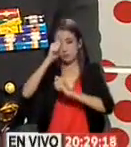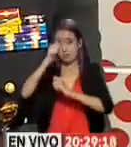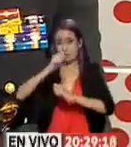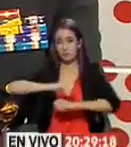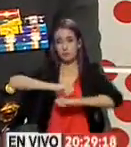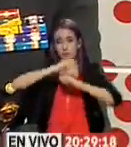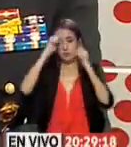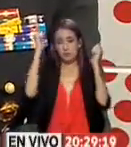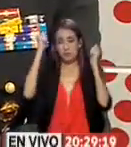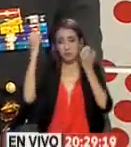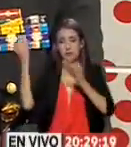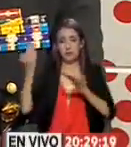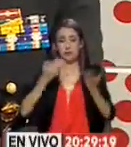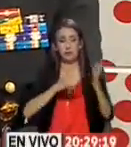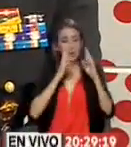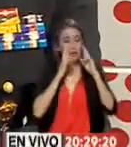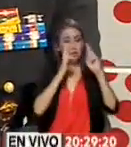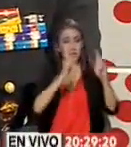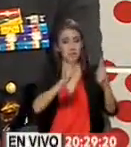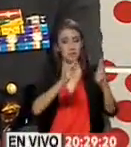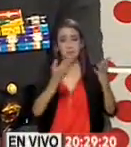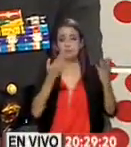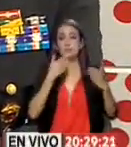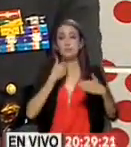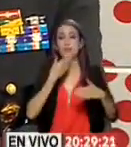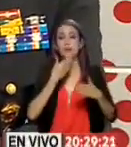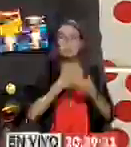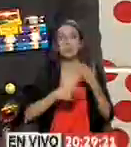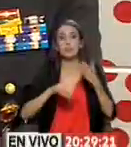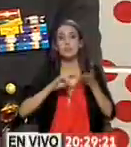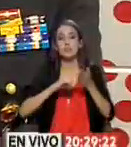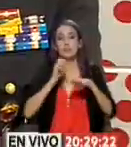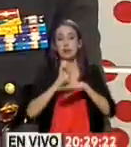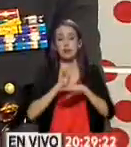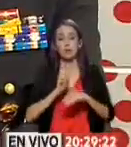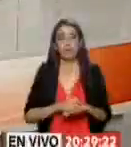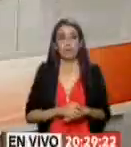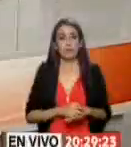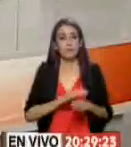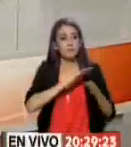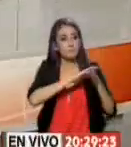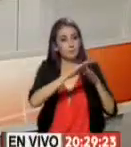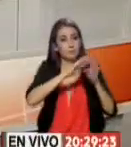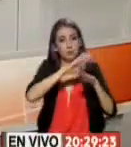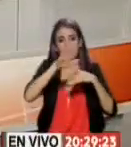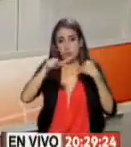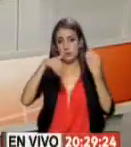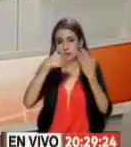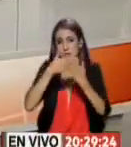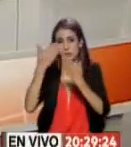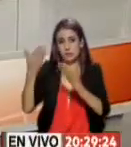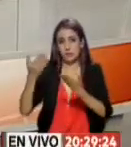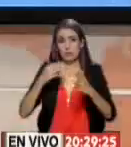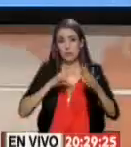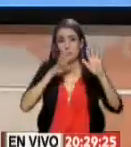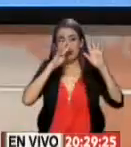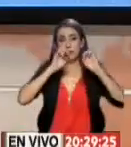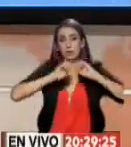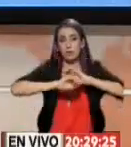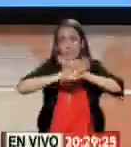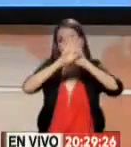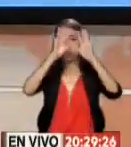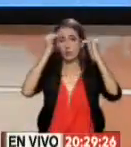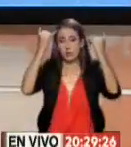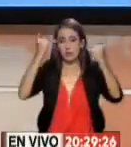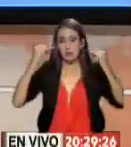de lo que significa reconocer que es nuestro Ecuador amado. Muy bien, entonces todos invitados mañana, 9 de la mañana, en la Tribuna del